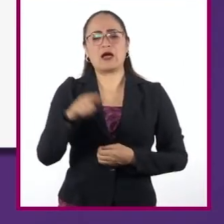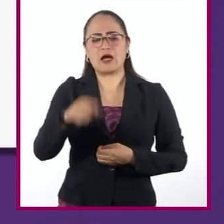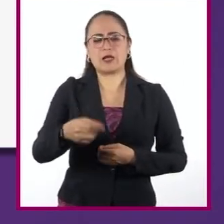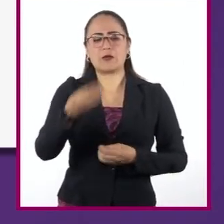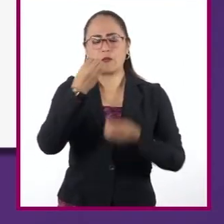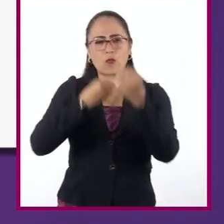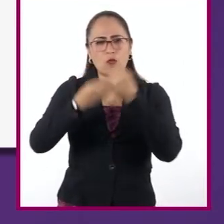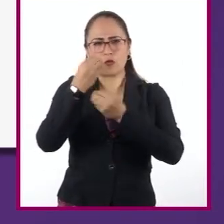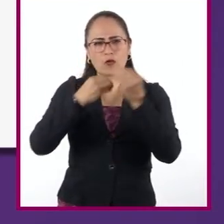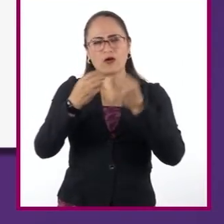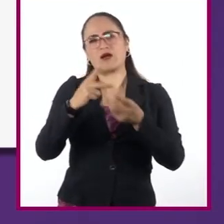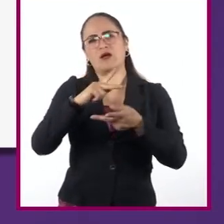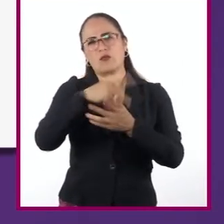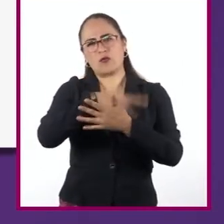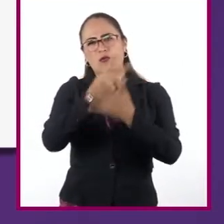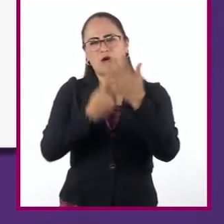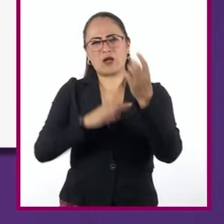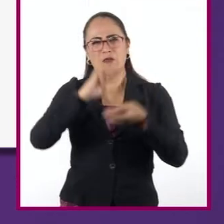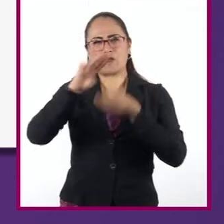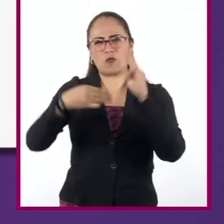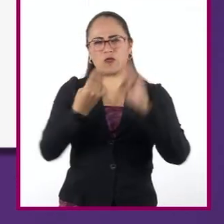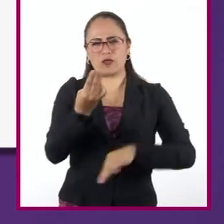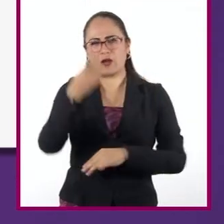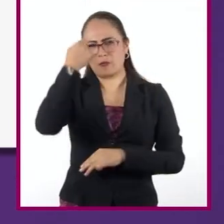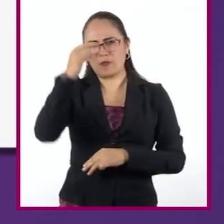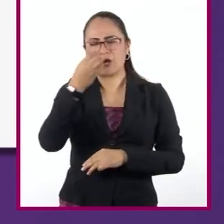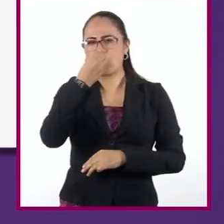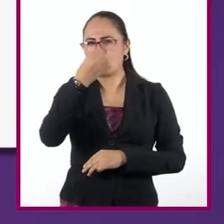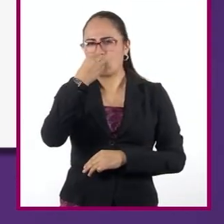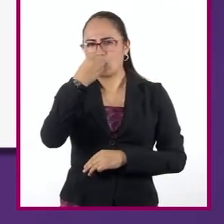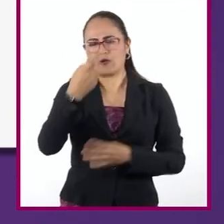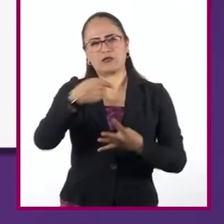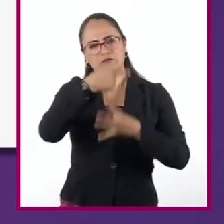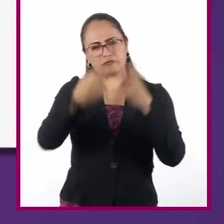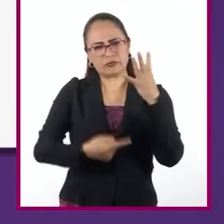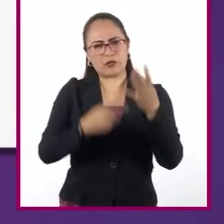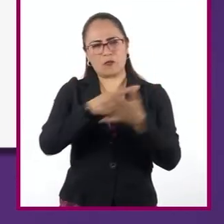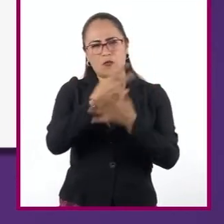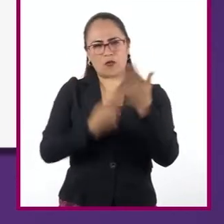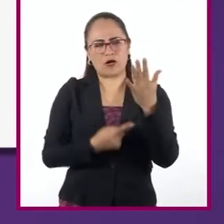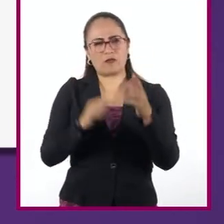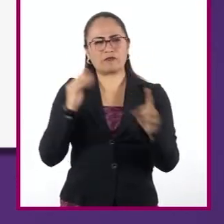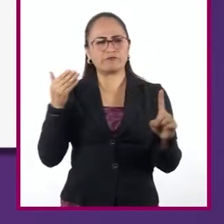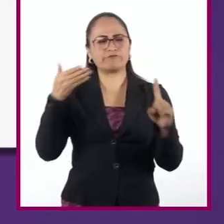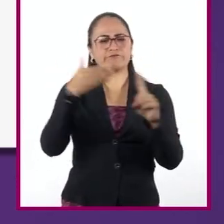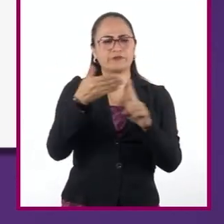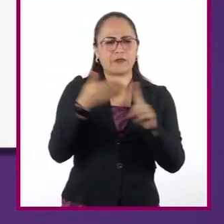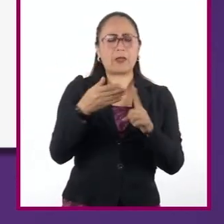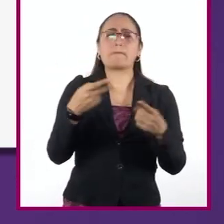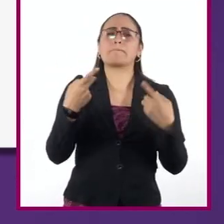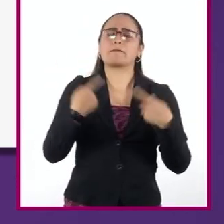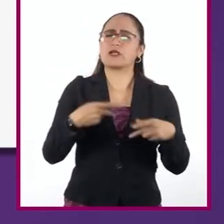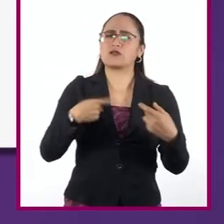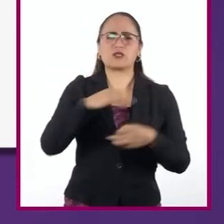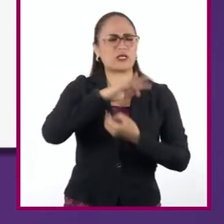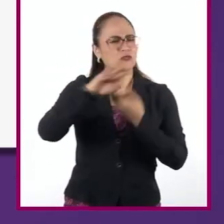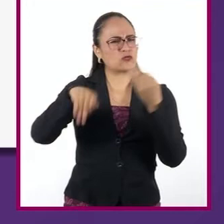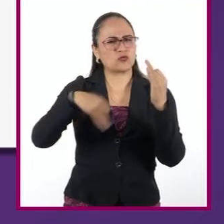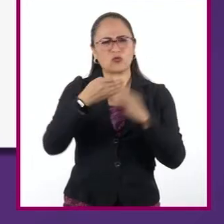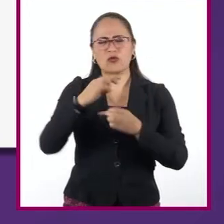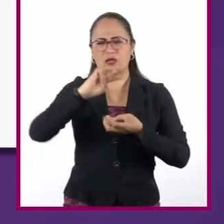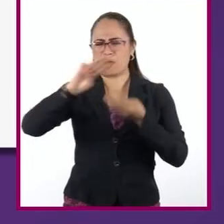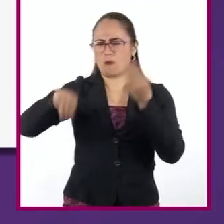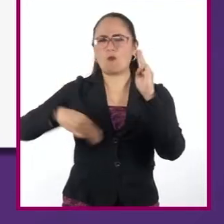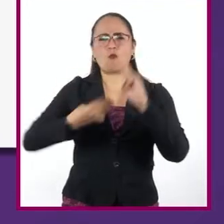Alimentos. Algunos de los objetivos de este programa son: asegurar que todas las personas en el mundo tengan